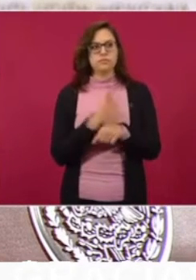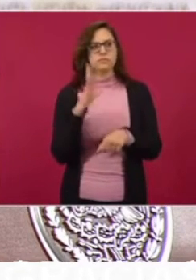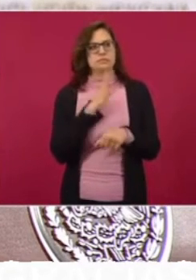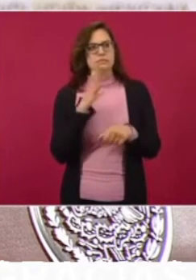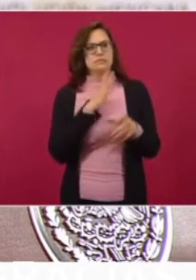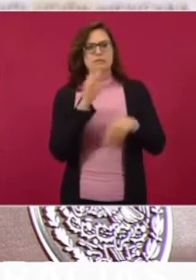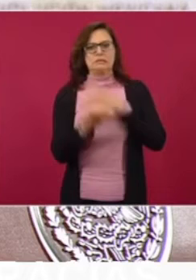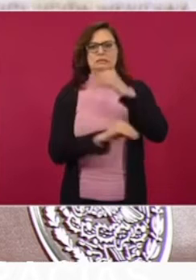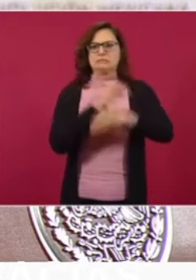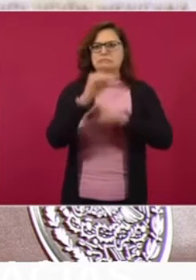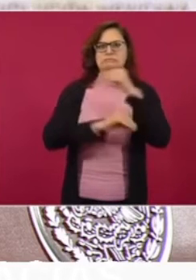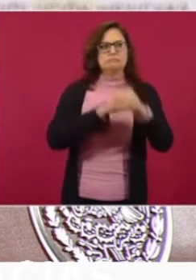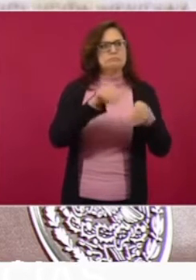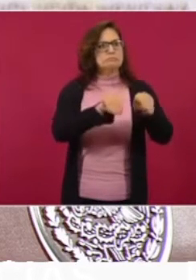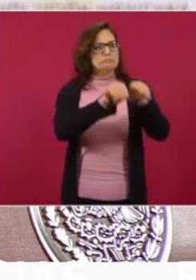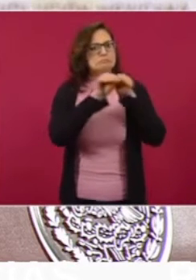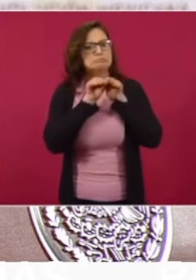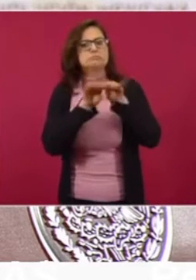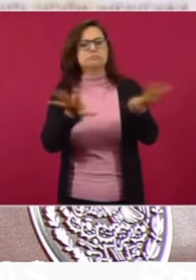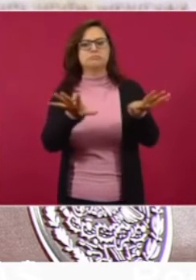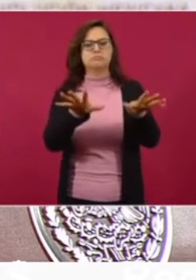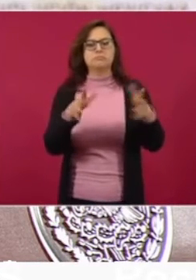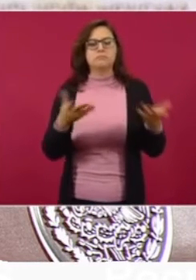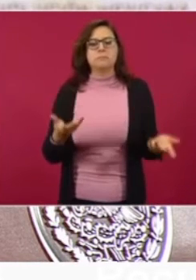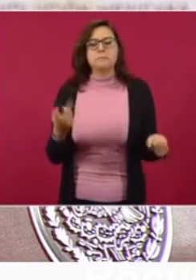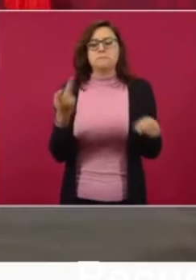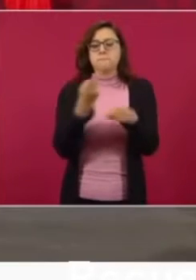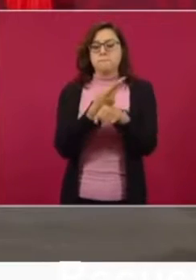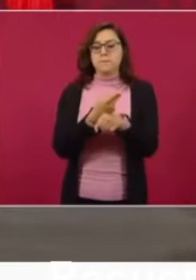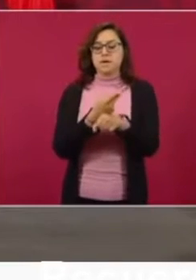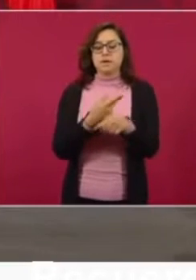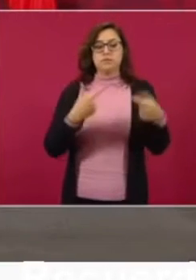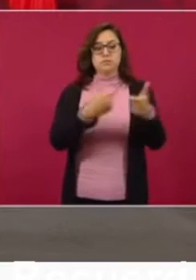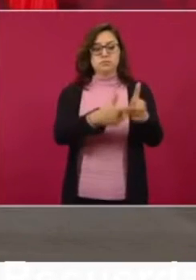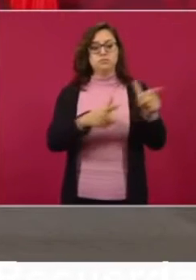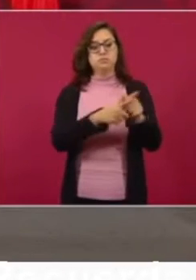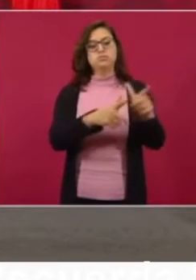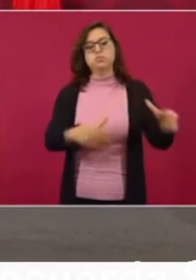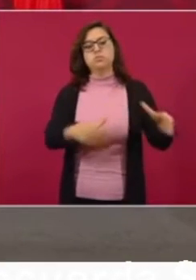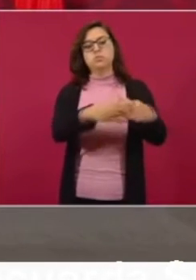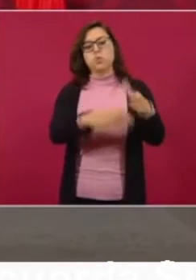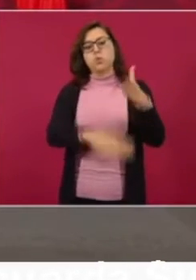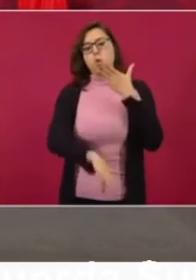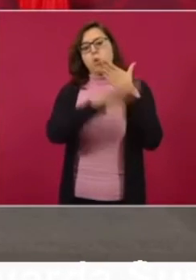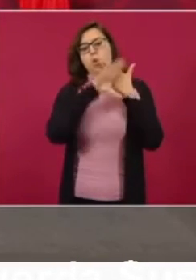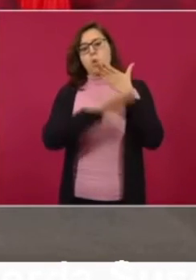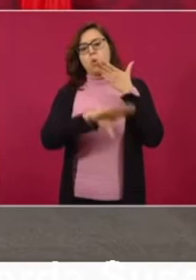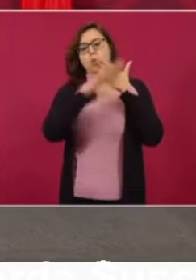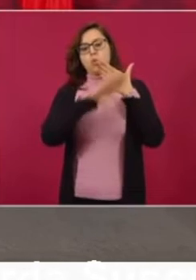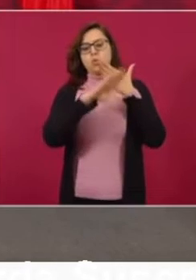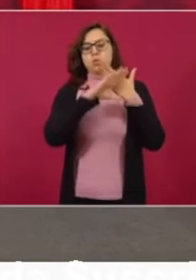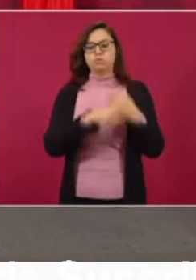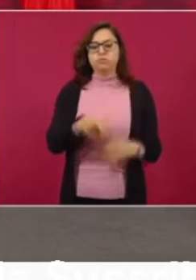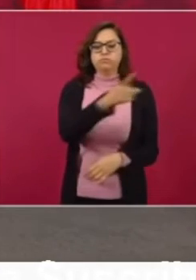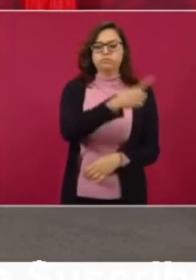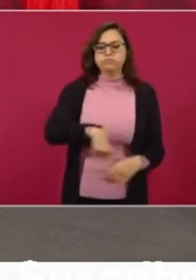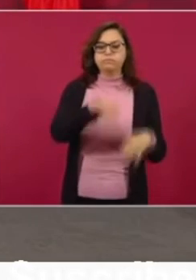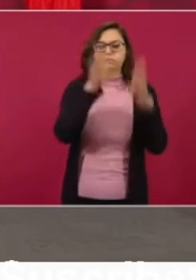los adversarios nuestros los conservadores